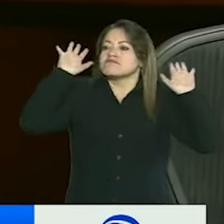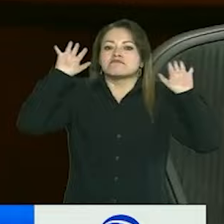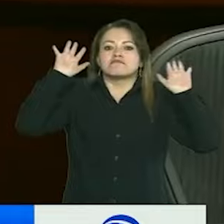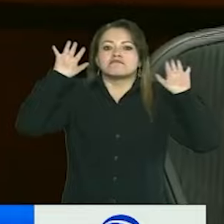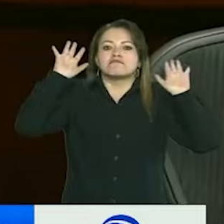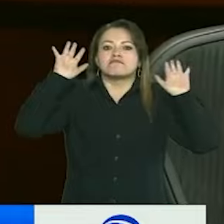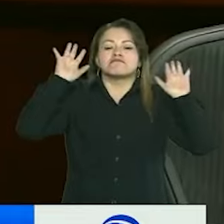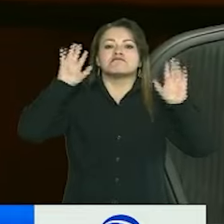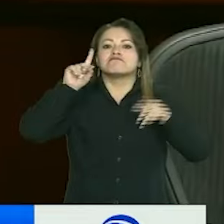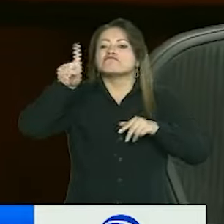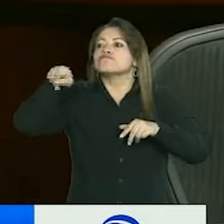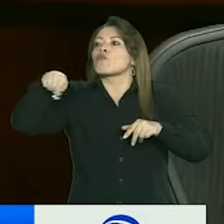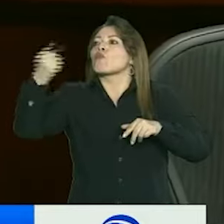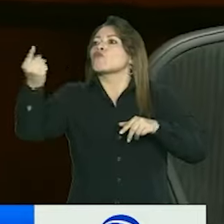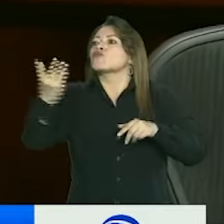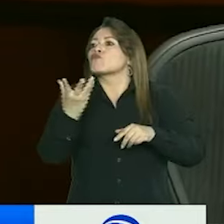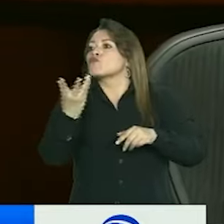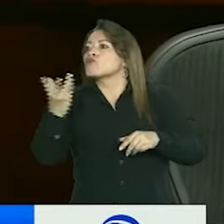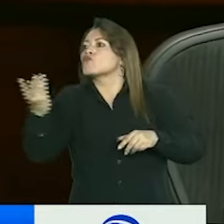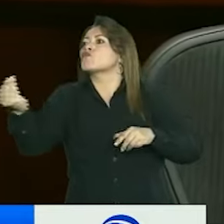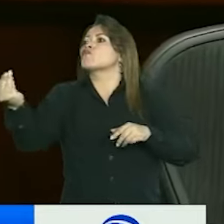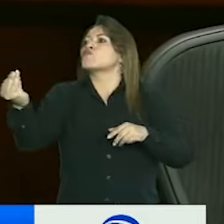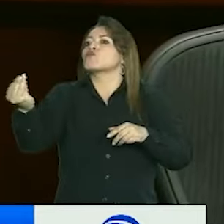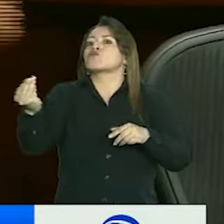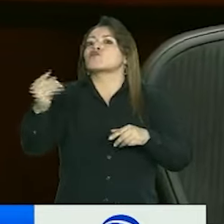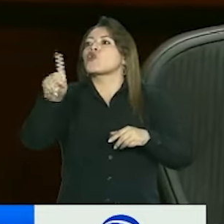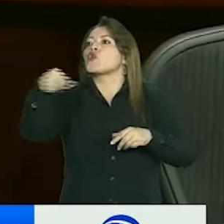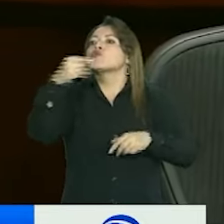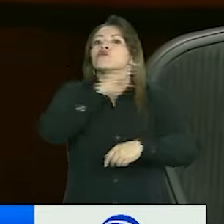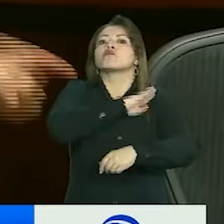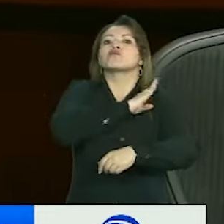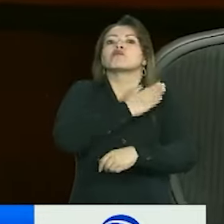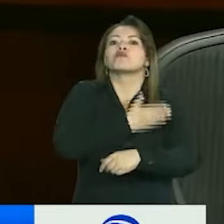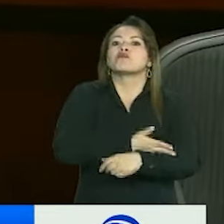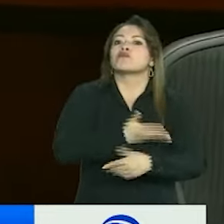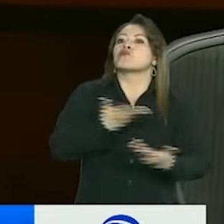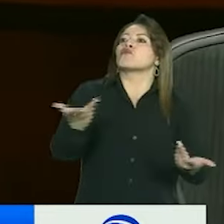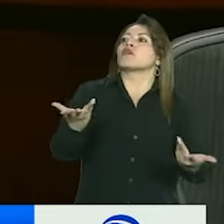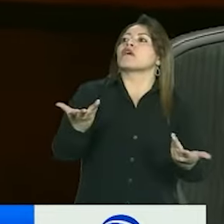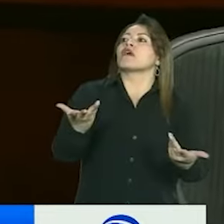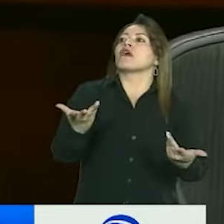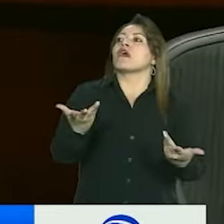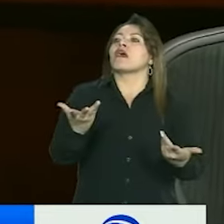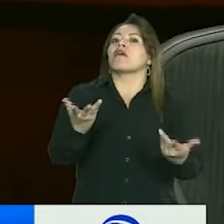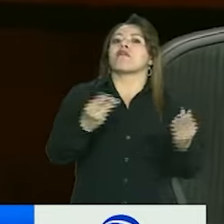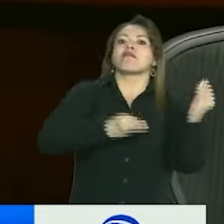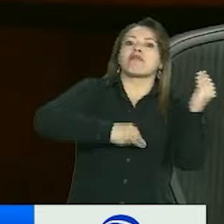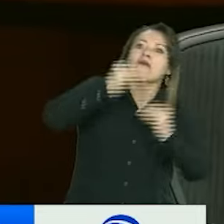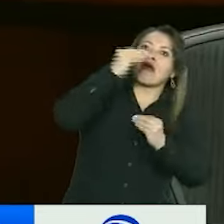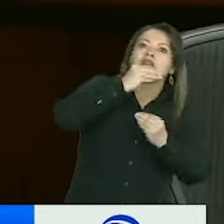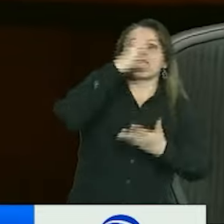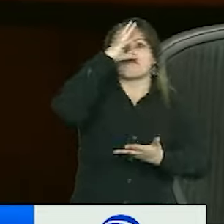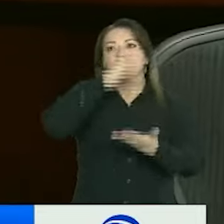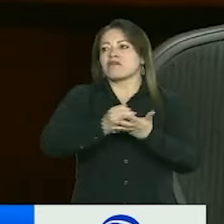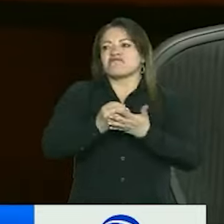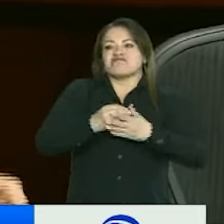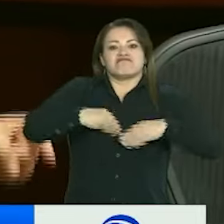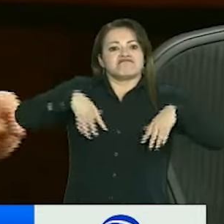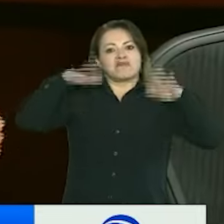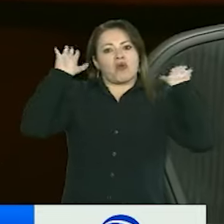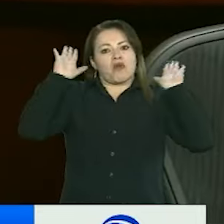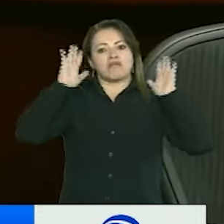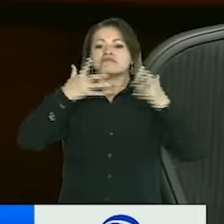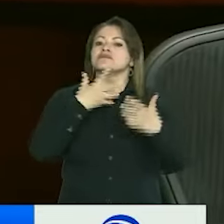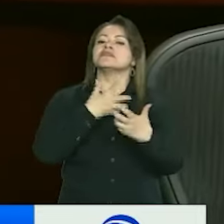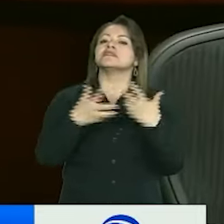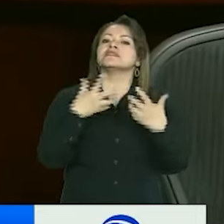de otra rama ofreciendo, quitando o poniendo, como ha sido un